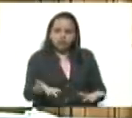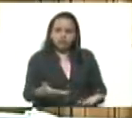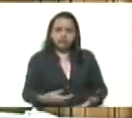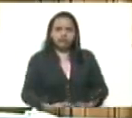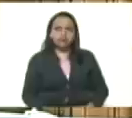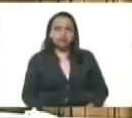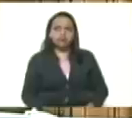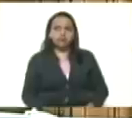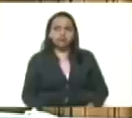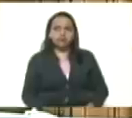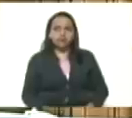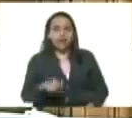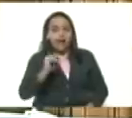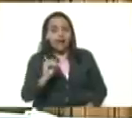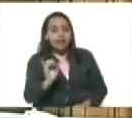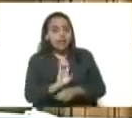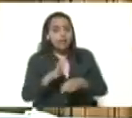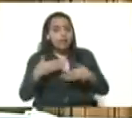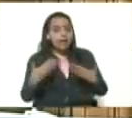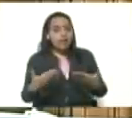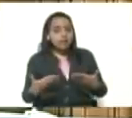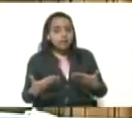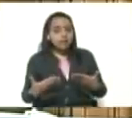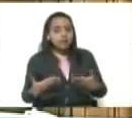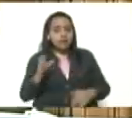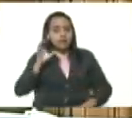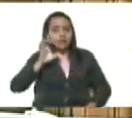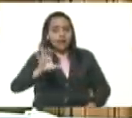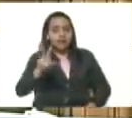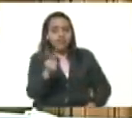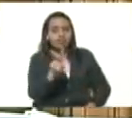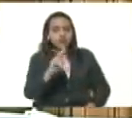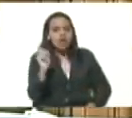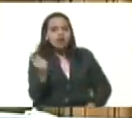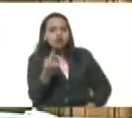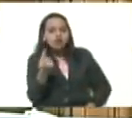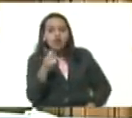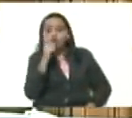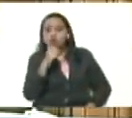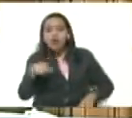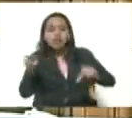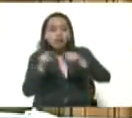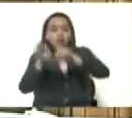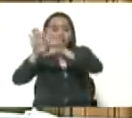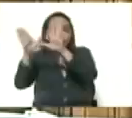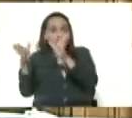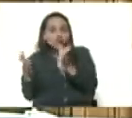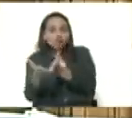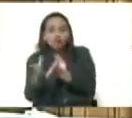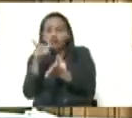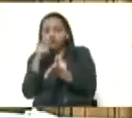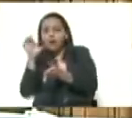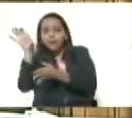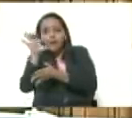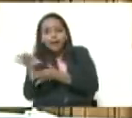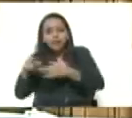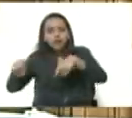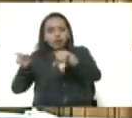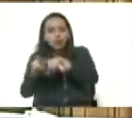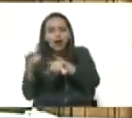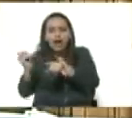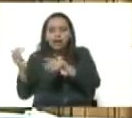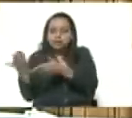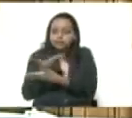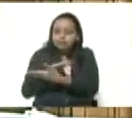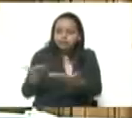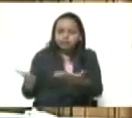es una alarma, es el único país del mundo. No hay otro país del mundo, ningún país del mundo está